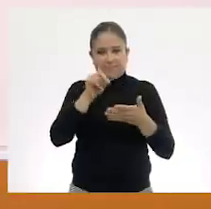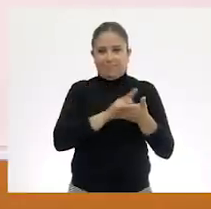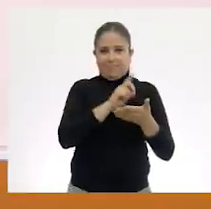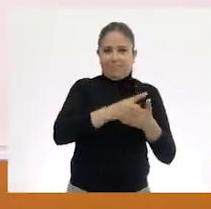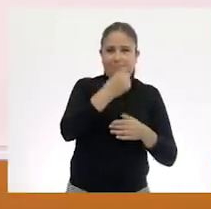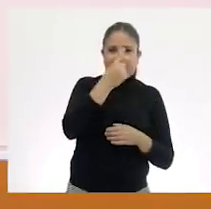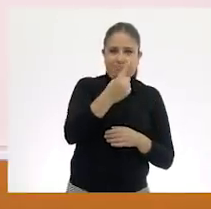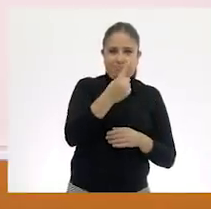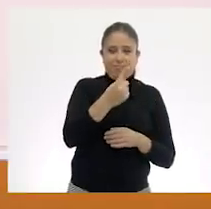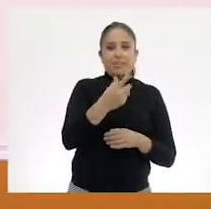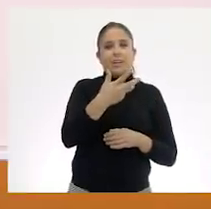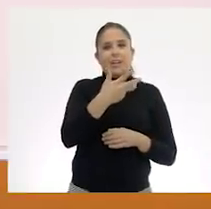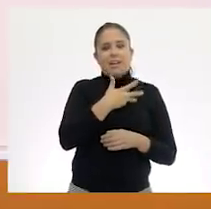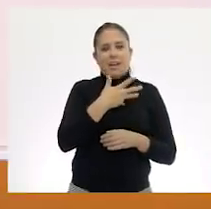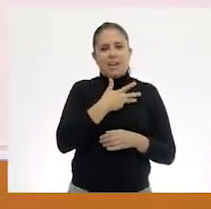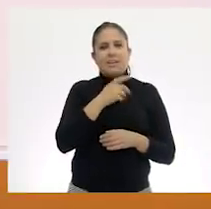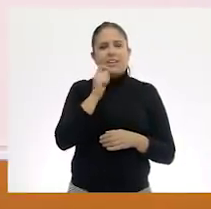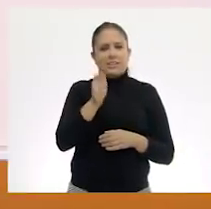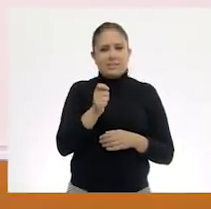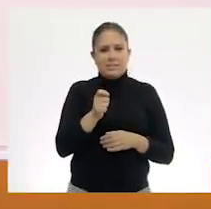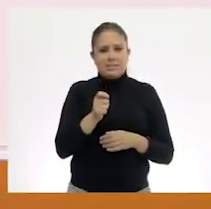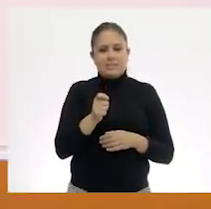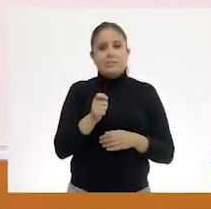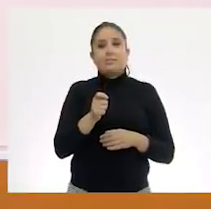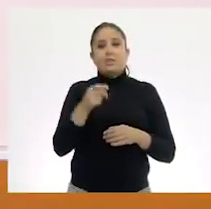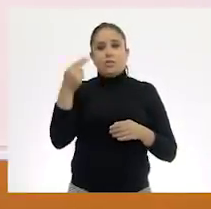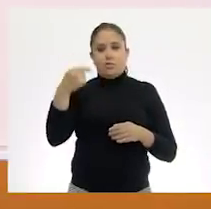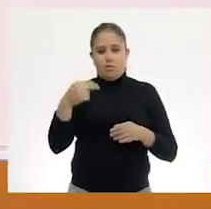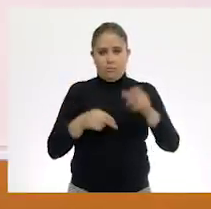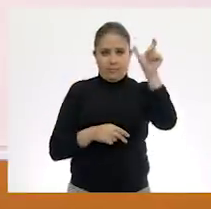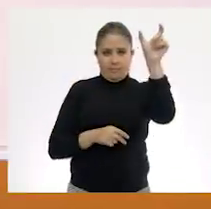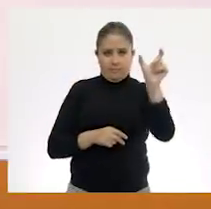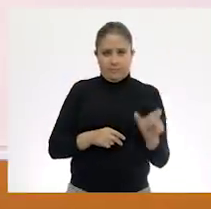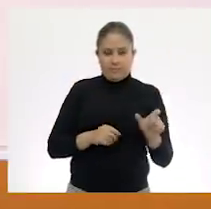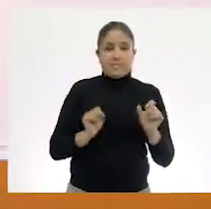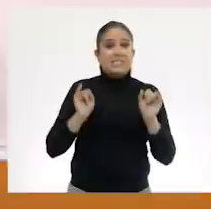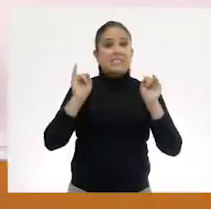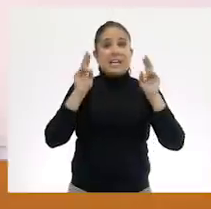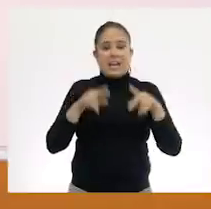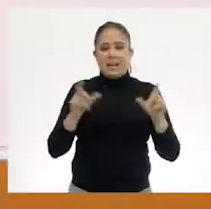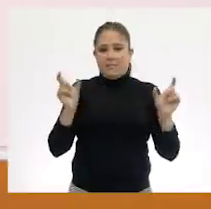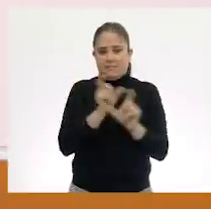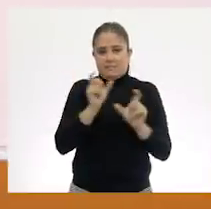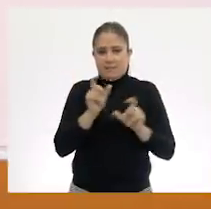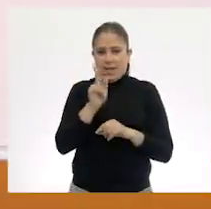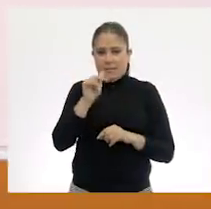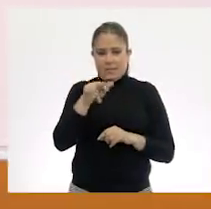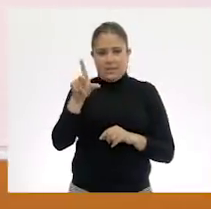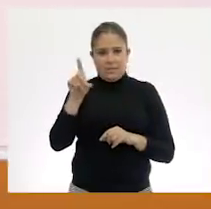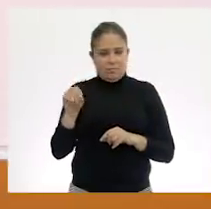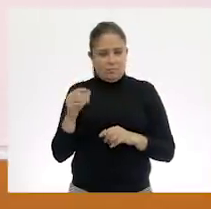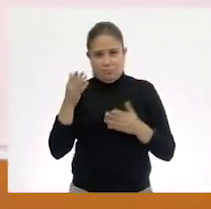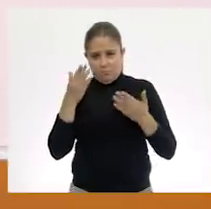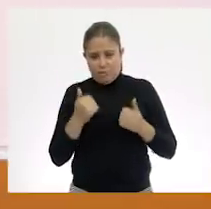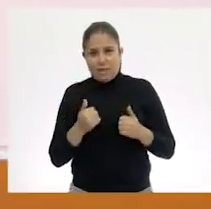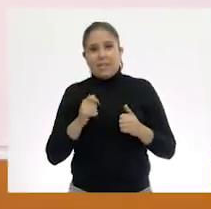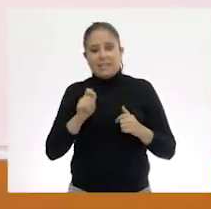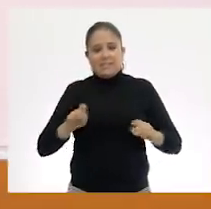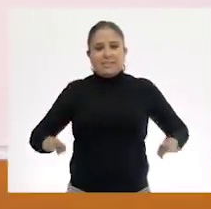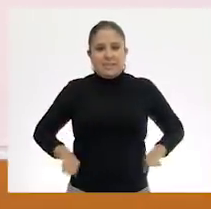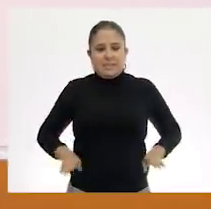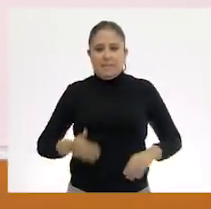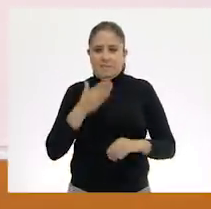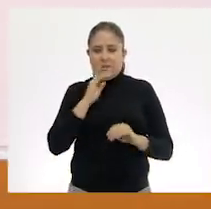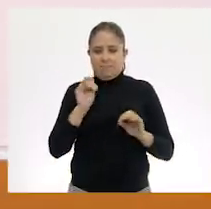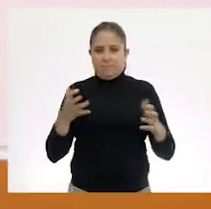1, tenemos que tener que tiene el nombre sin apellidos, pero está ordenado alfabéticamente. Ya llevamos una característica muy